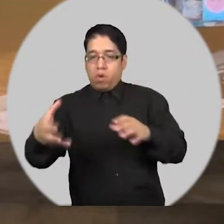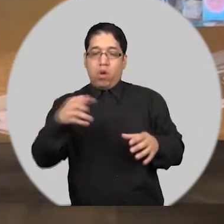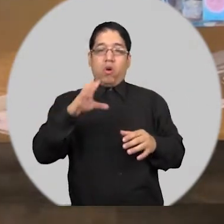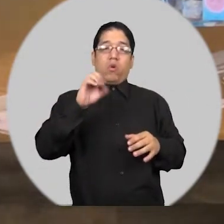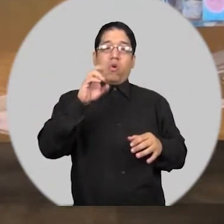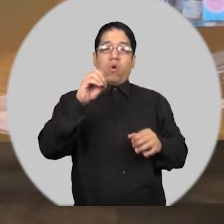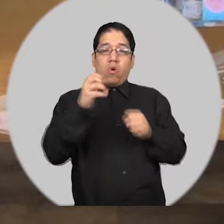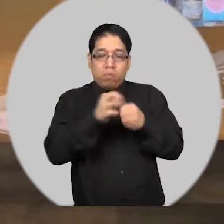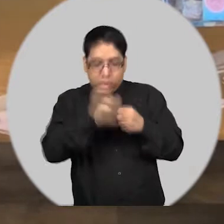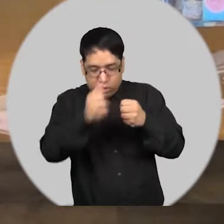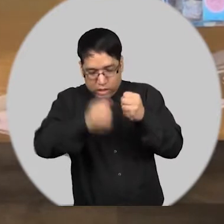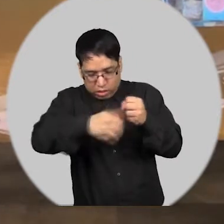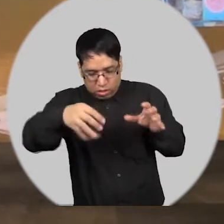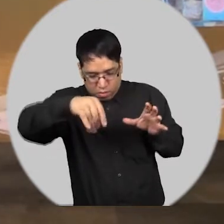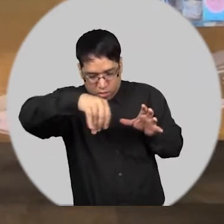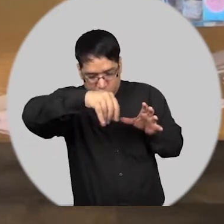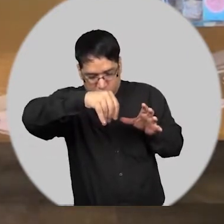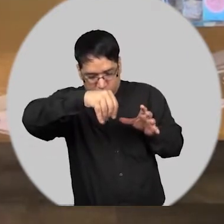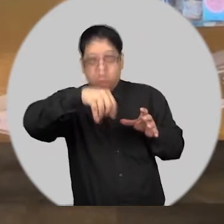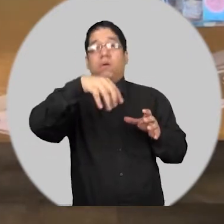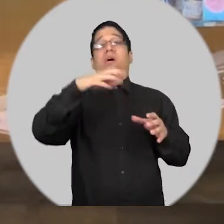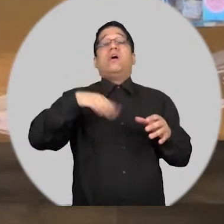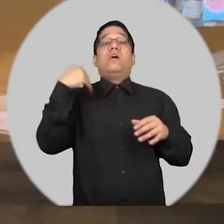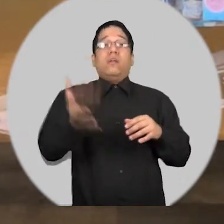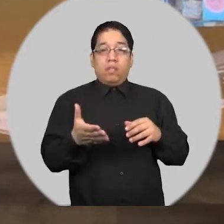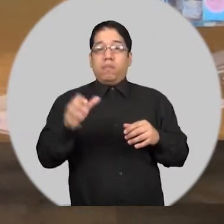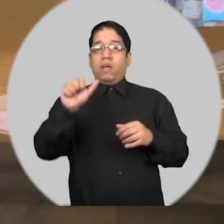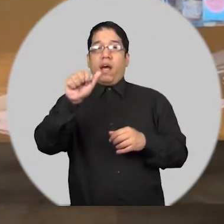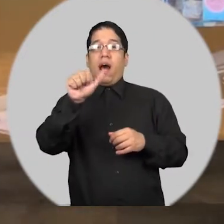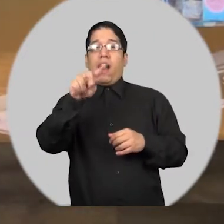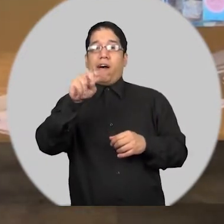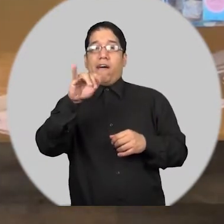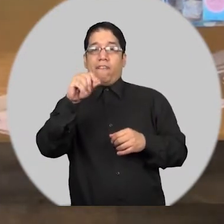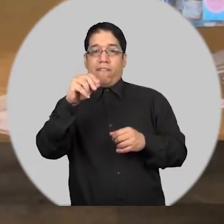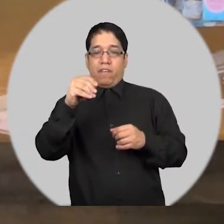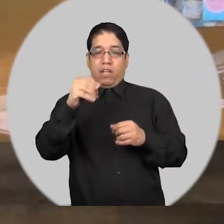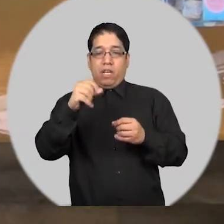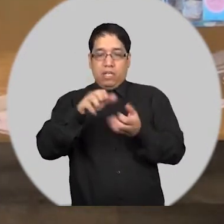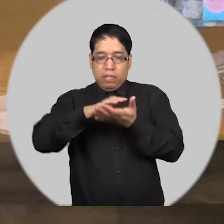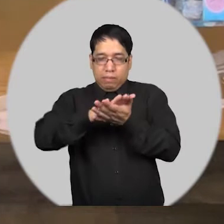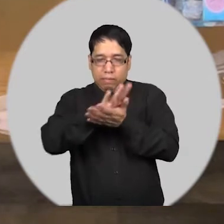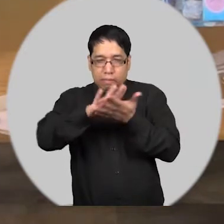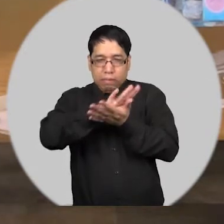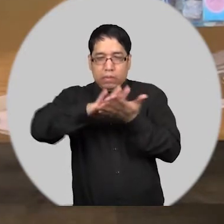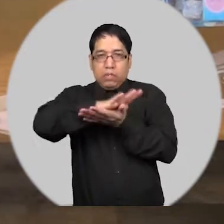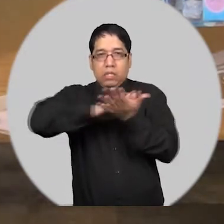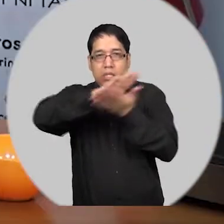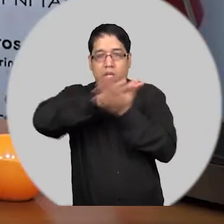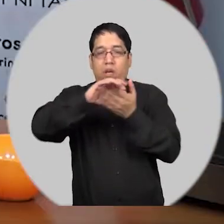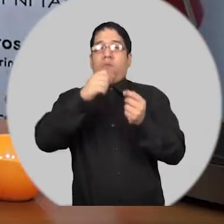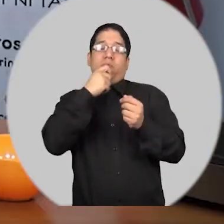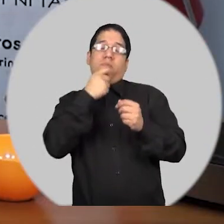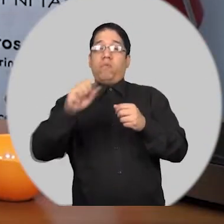sin azúcar. Acá tenemos la harina de avena. La harina de avena ustedes mismos